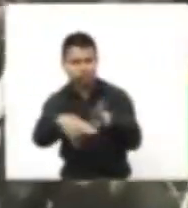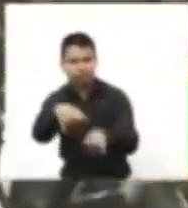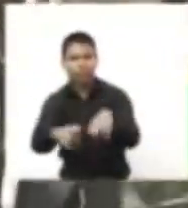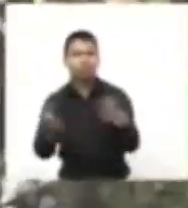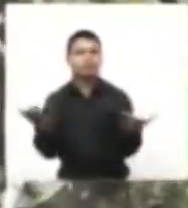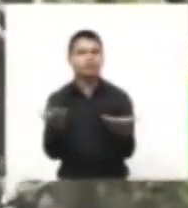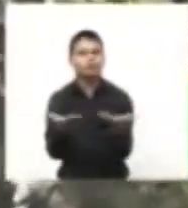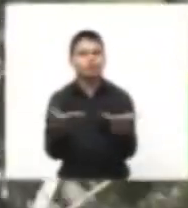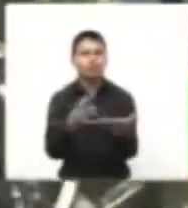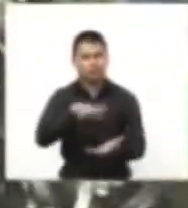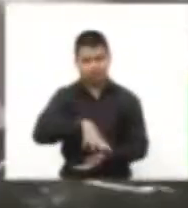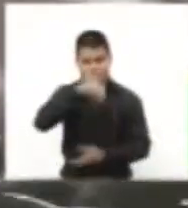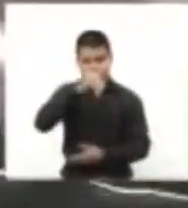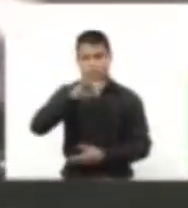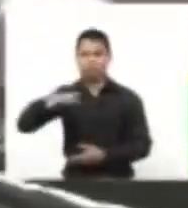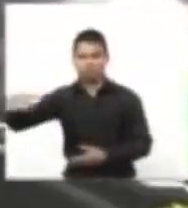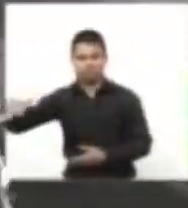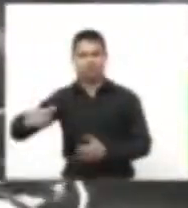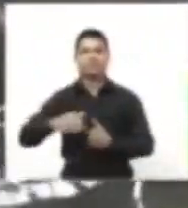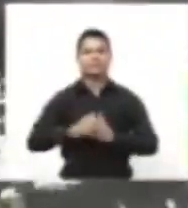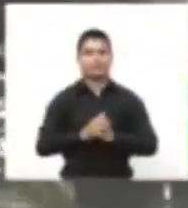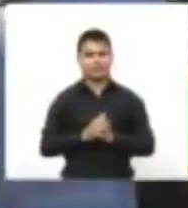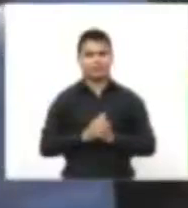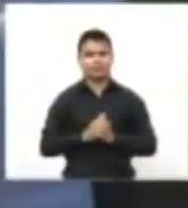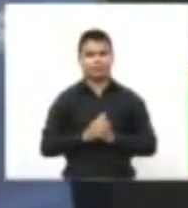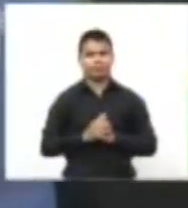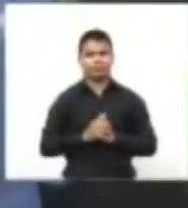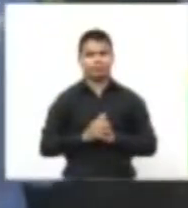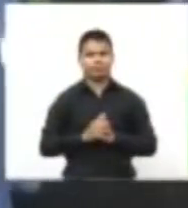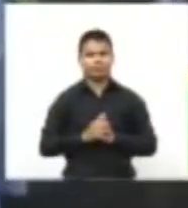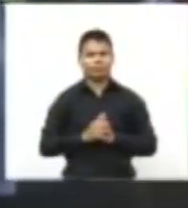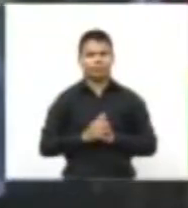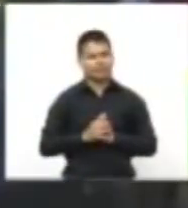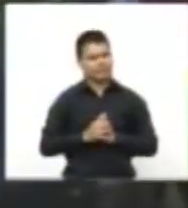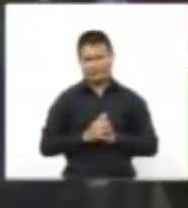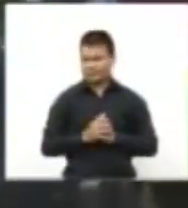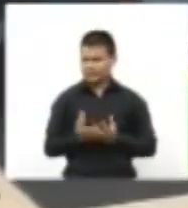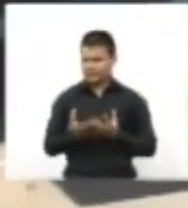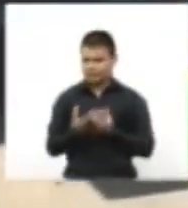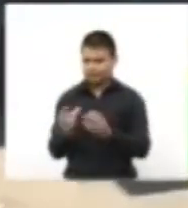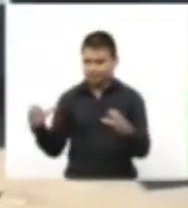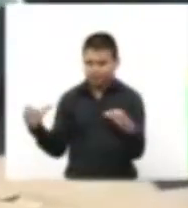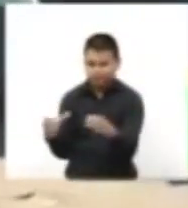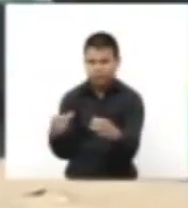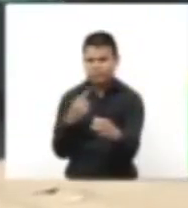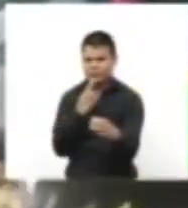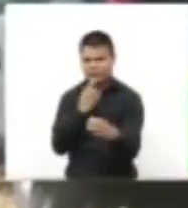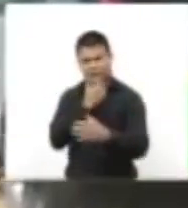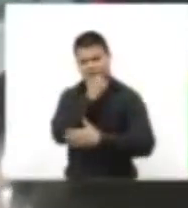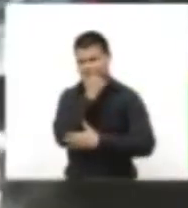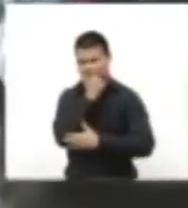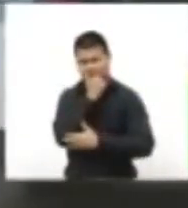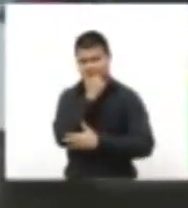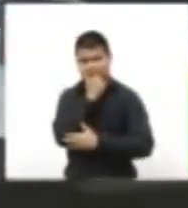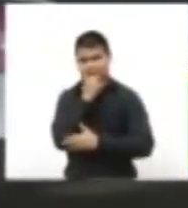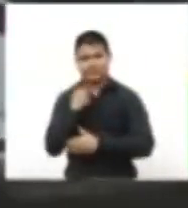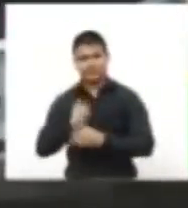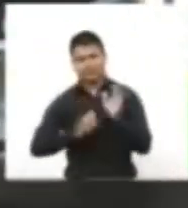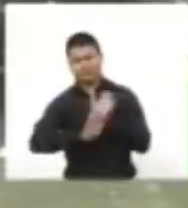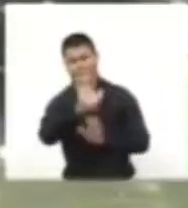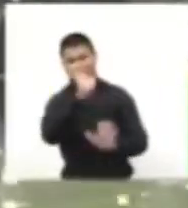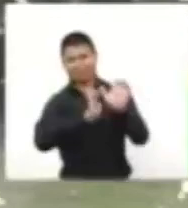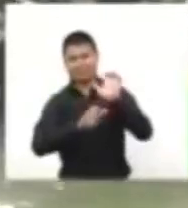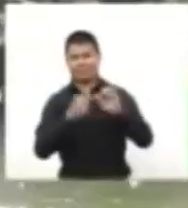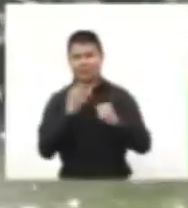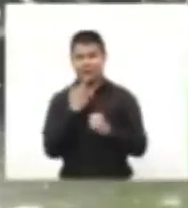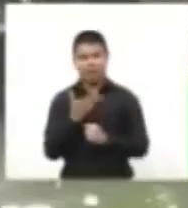Manzanares entre Timayuy y el barrio Garagual nororiente de esta capital. Repudio y consternación en Santa Marta por ajusticiamiento de tres mujeres con tiros